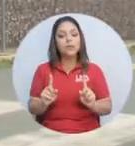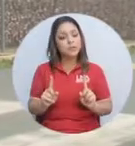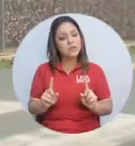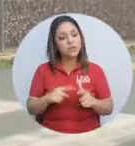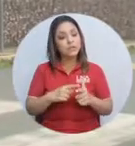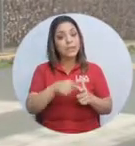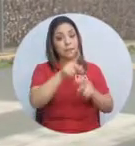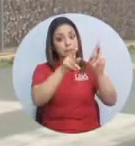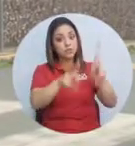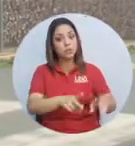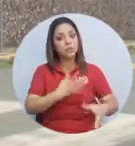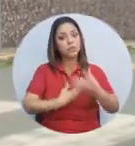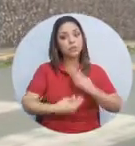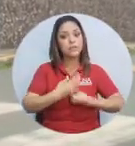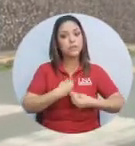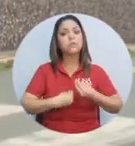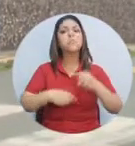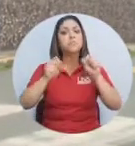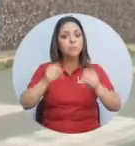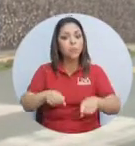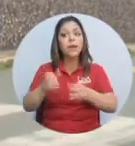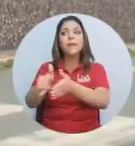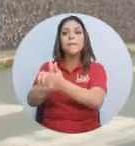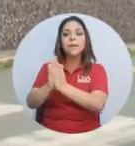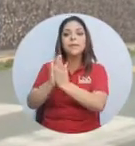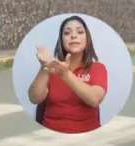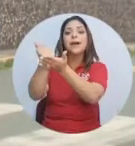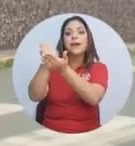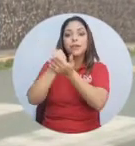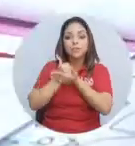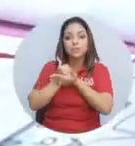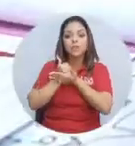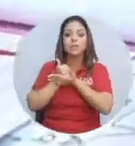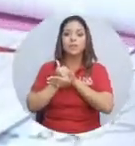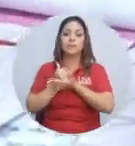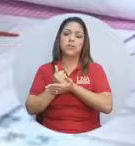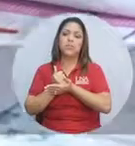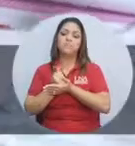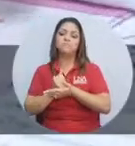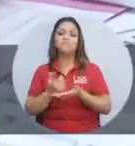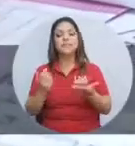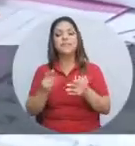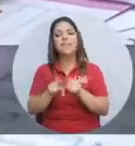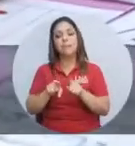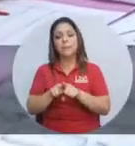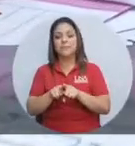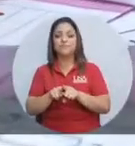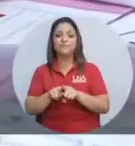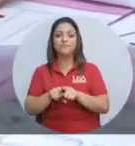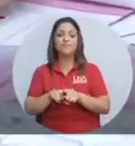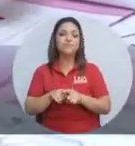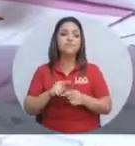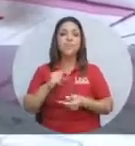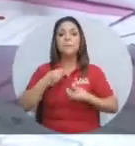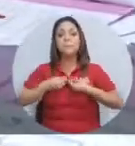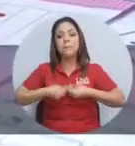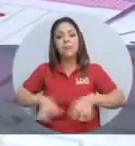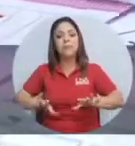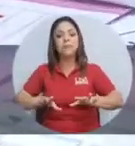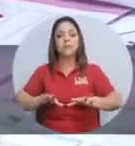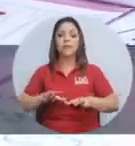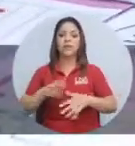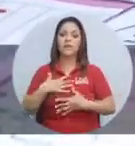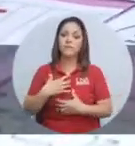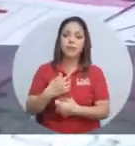sus áreas para pedir ayuda, pero además emocionalmente le minan la confianza, el autoestima, la posibilidad de